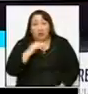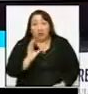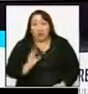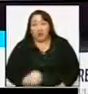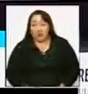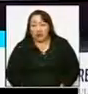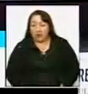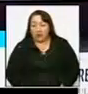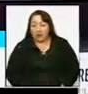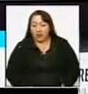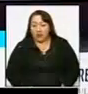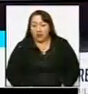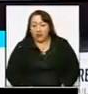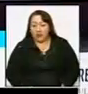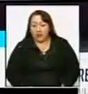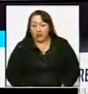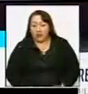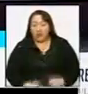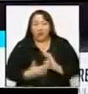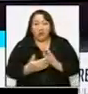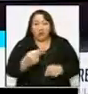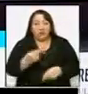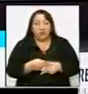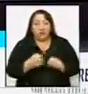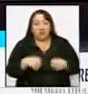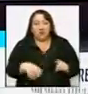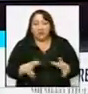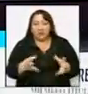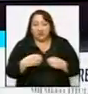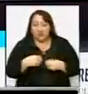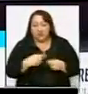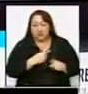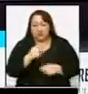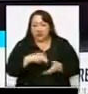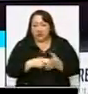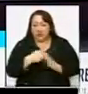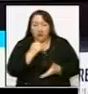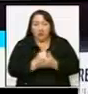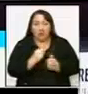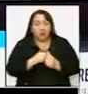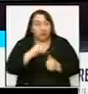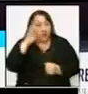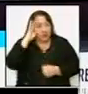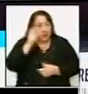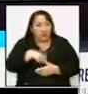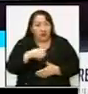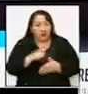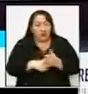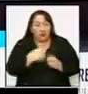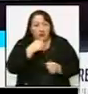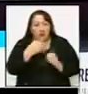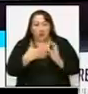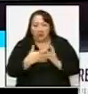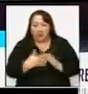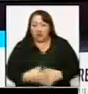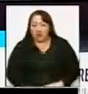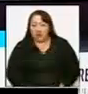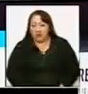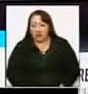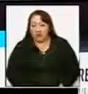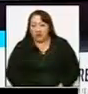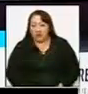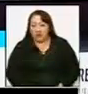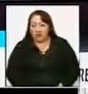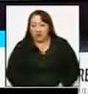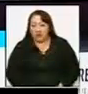experiencia. Presenté mi renuncia y no me la quisieron aceptar. Tuve que ir con notario, con policía y firmarlo con prensa y con testigos. Y me